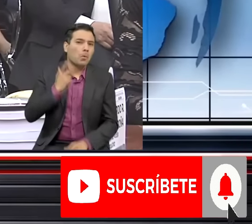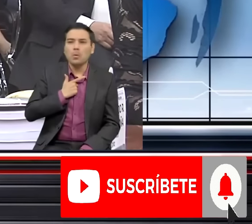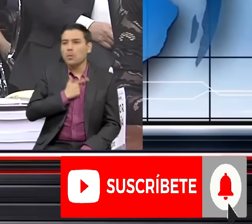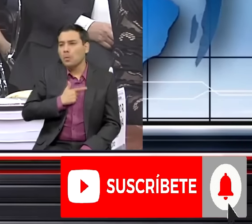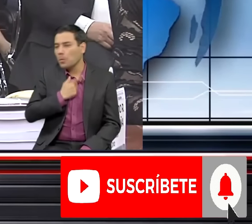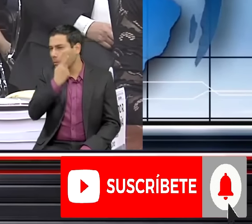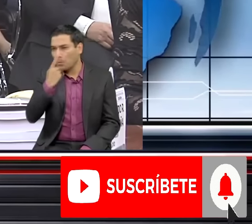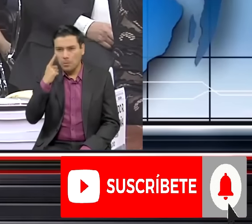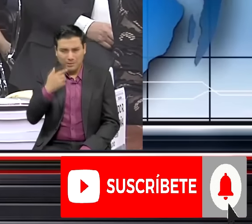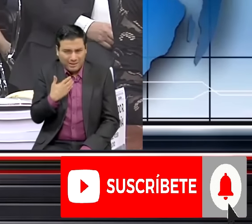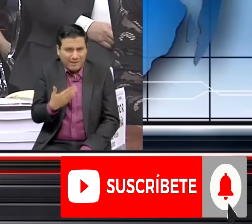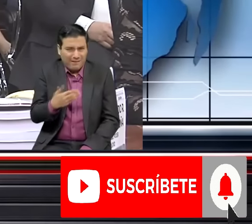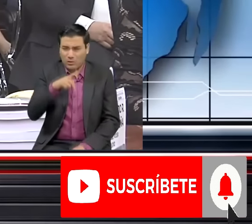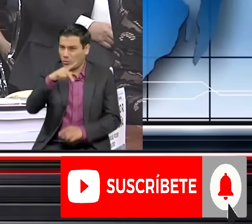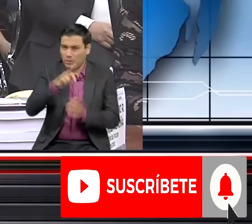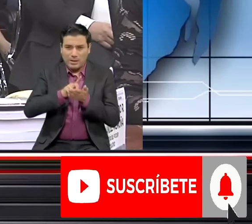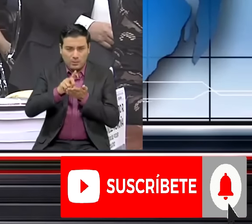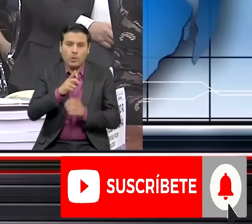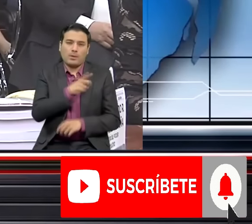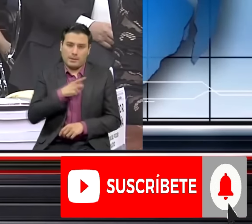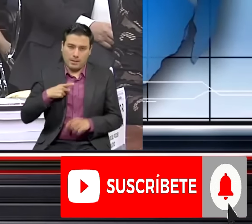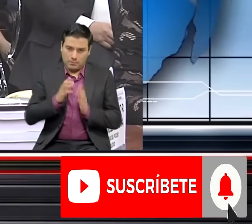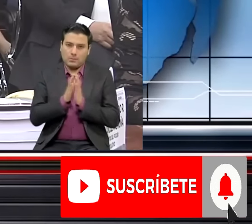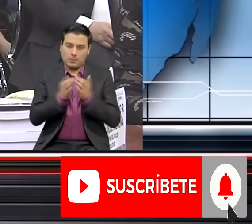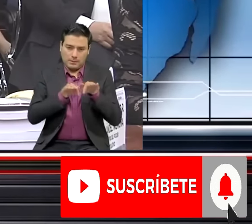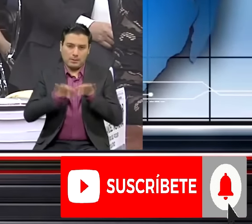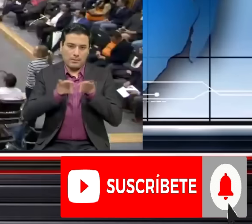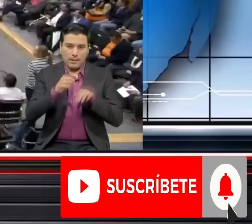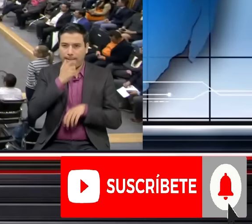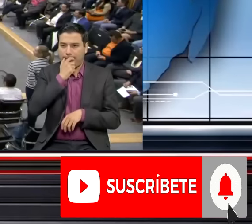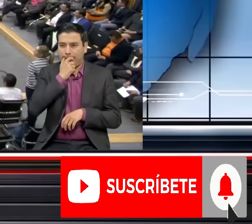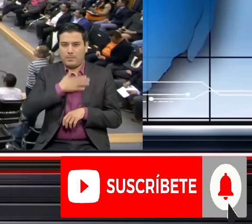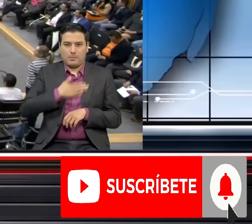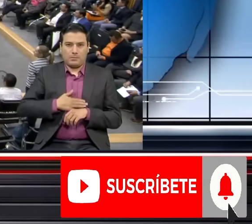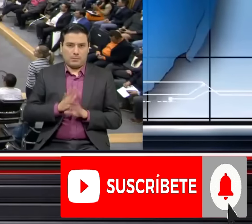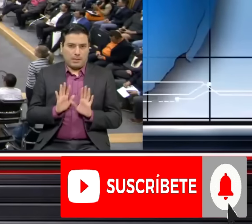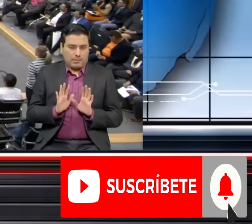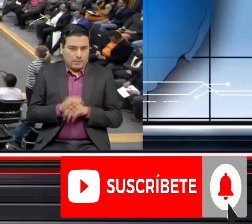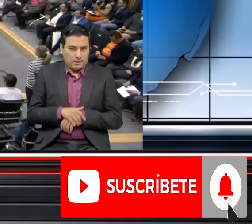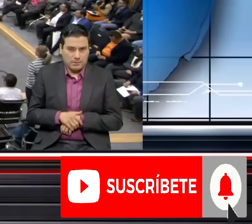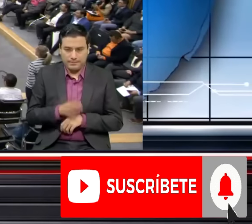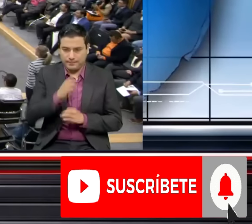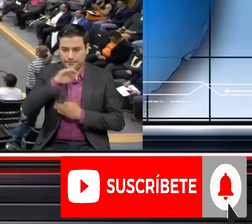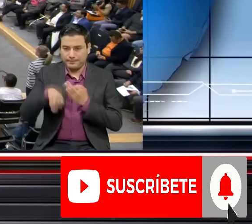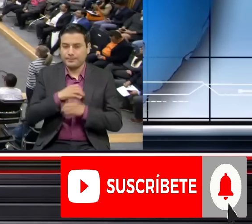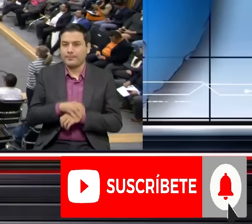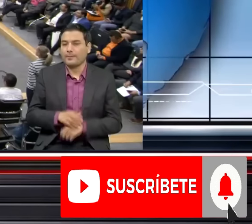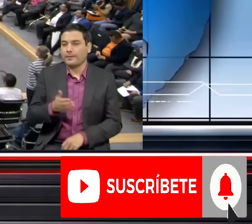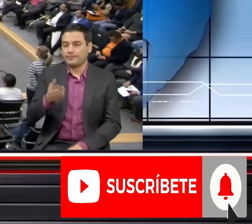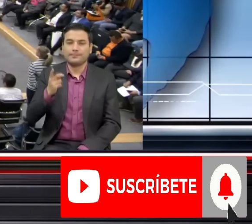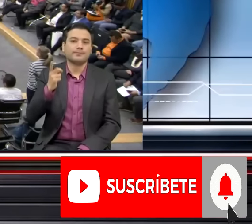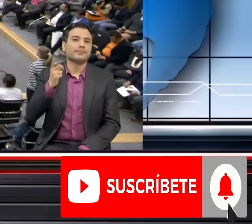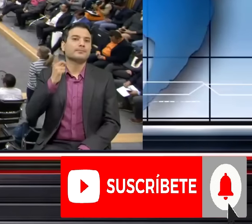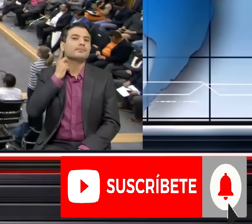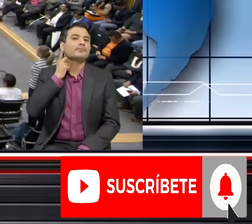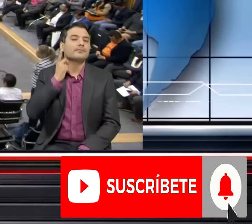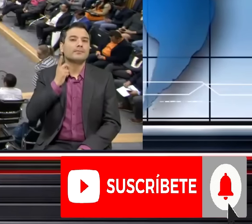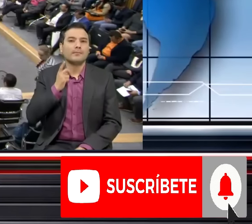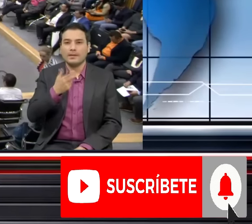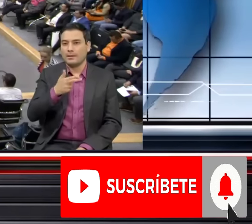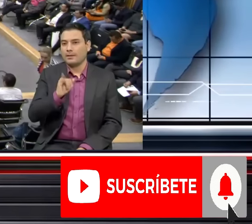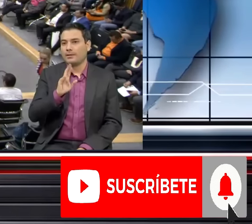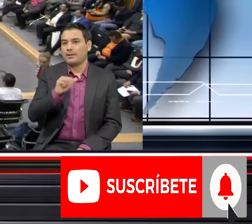como árbitros imparciales. Me parece que no es mucho pedir. Gracias. En tercera ronda, adelante, diputado